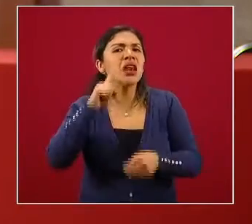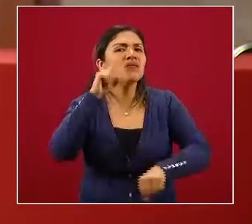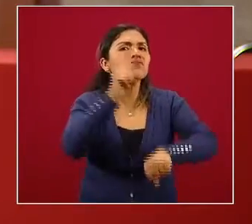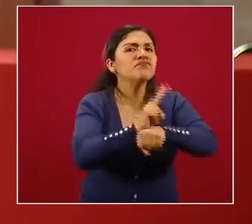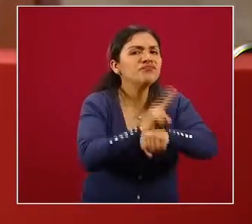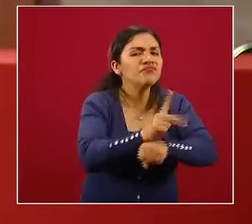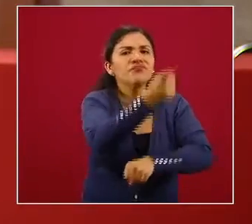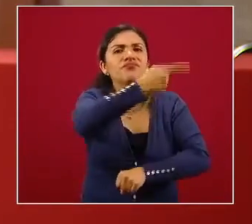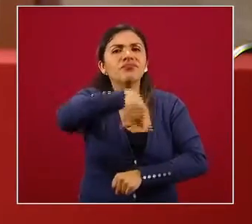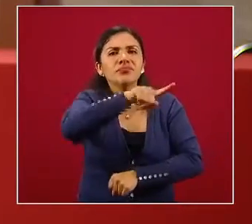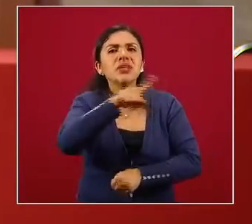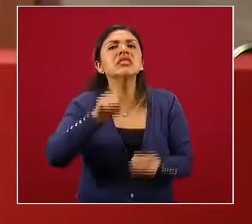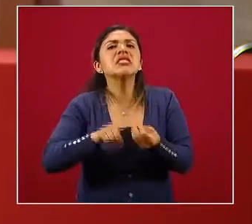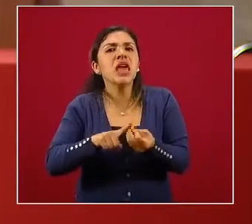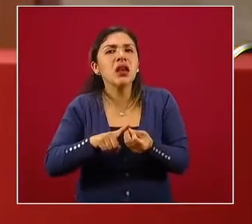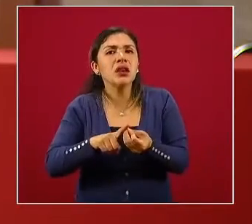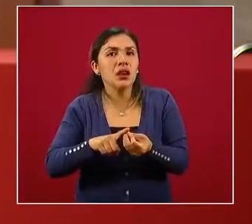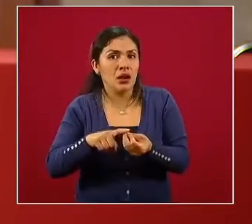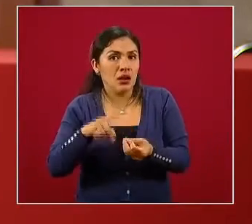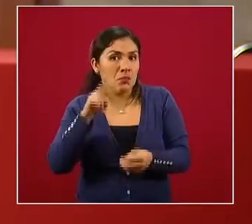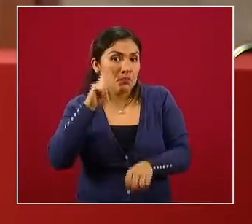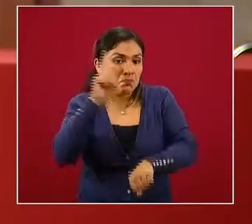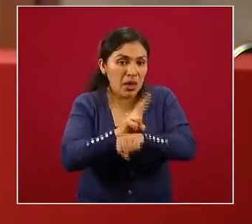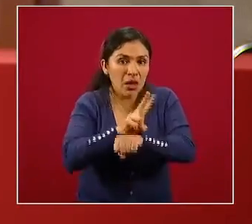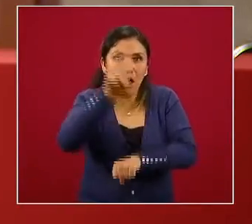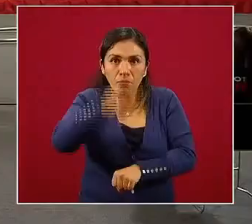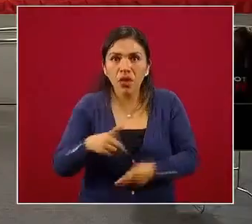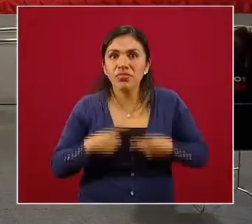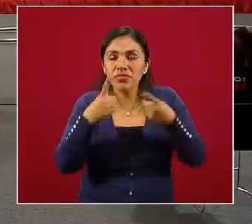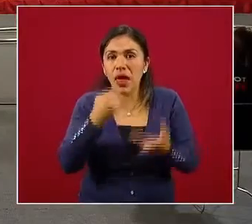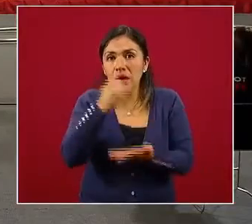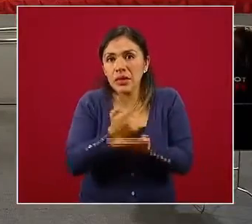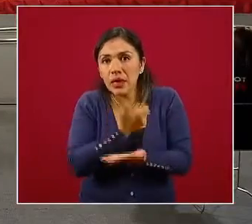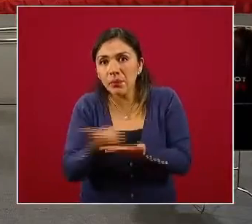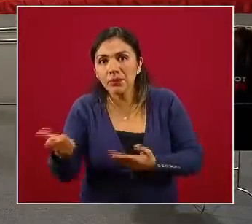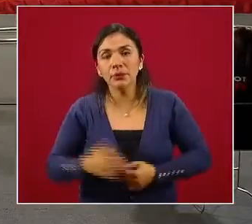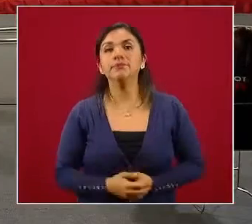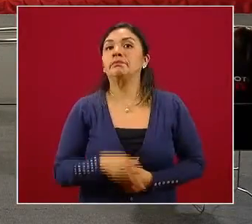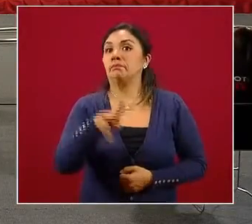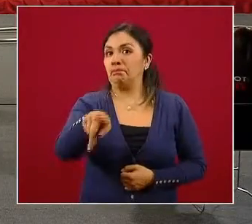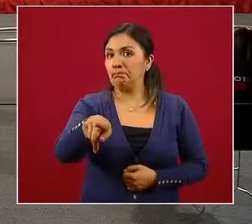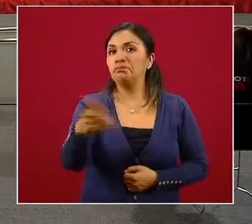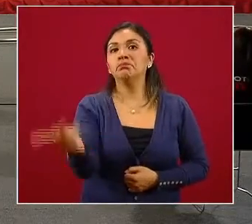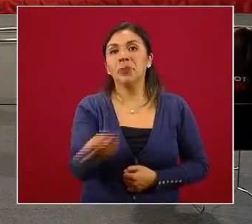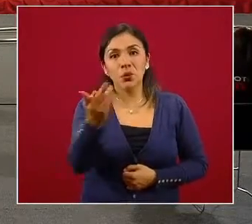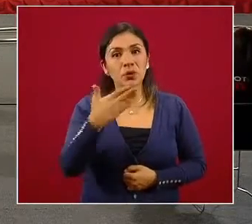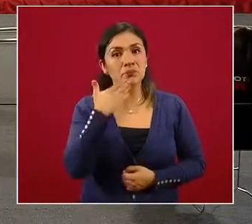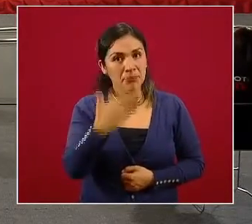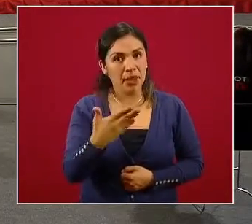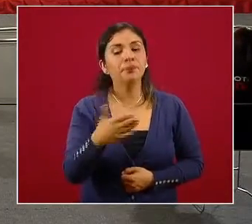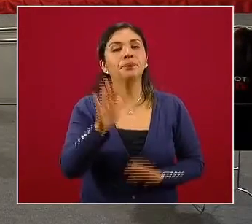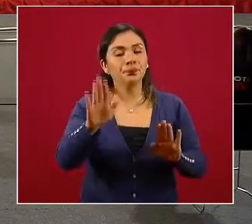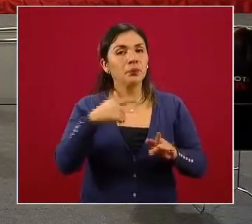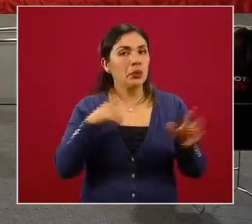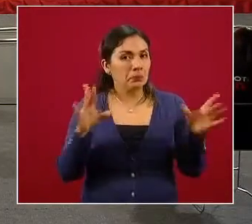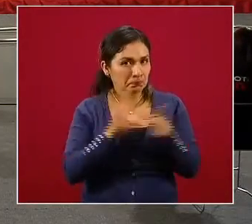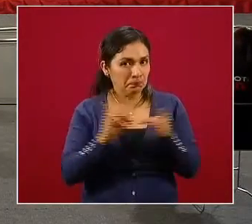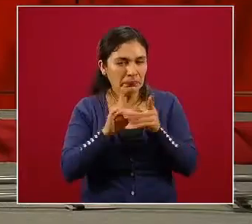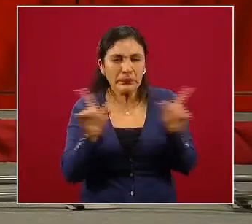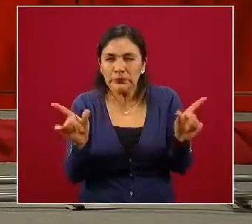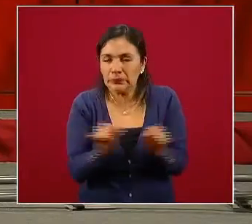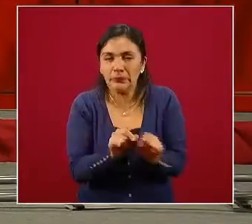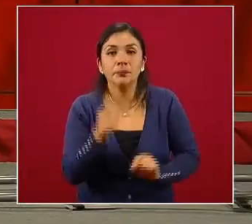CFE, a Pemex y quién vigila que se estén dando las incapacidades? Muchas gracias también, qué importantes preguntas. Trataré de ser